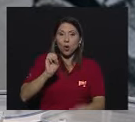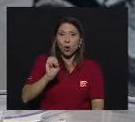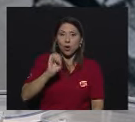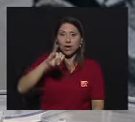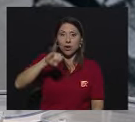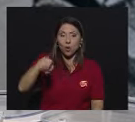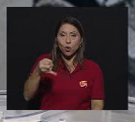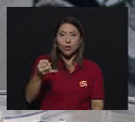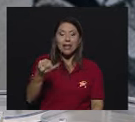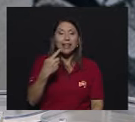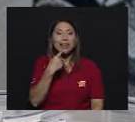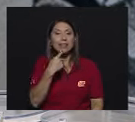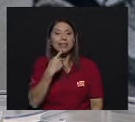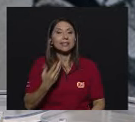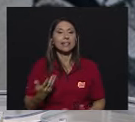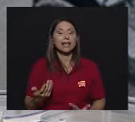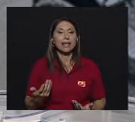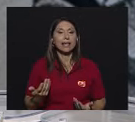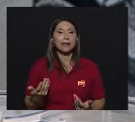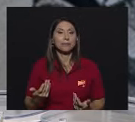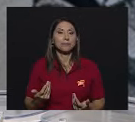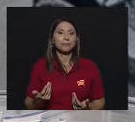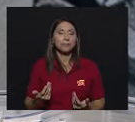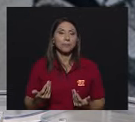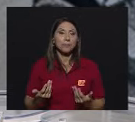de Investigación Judicial nos hablan de que